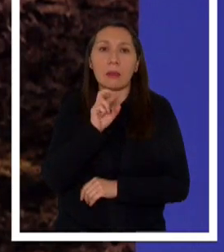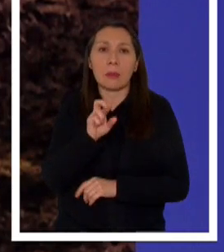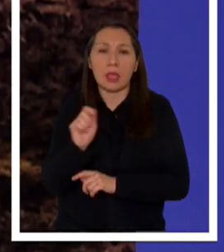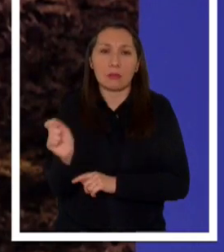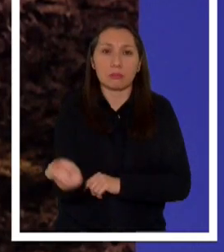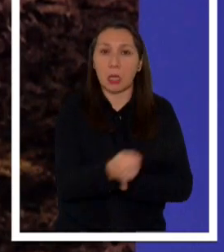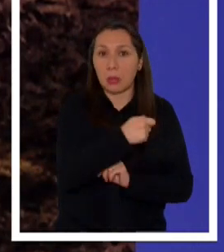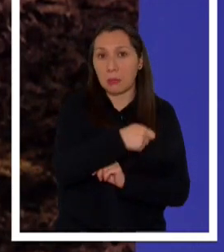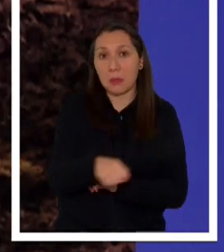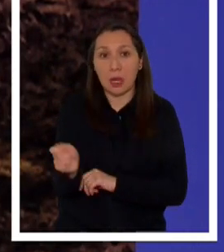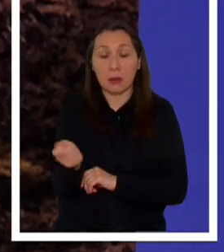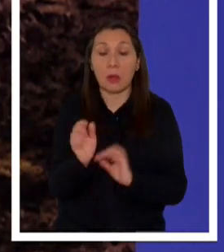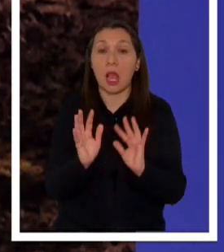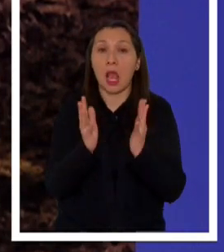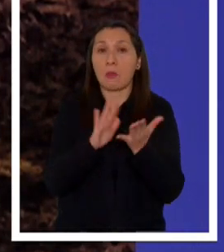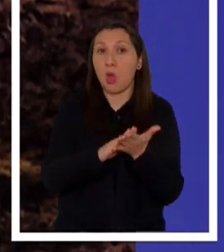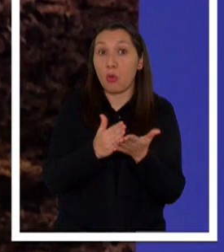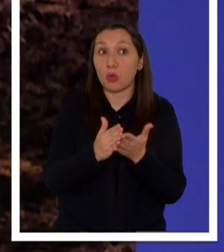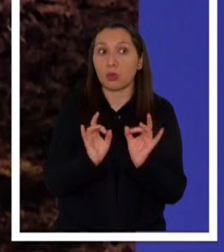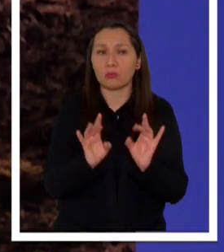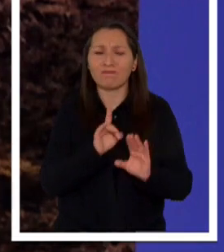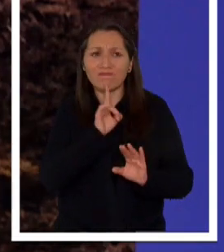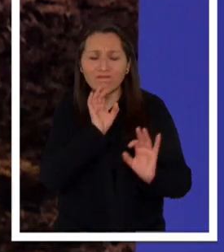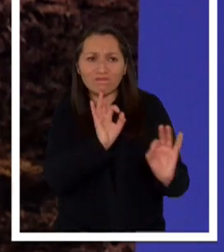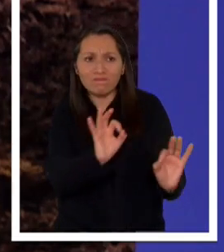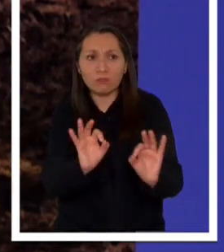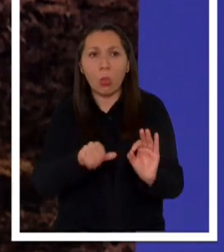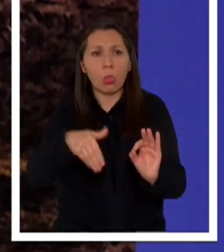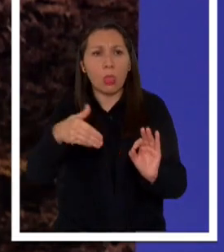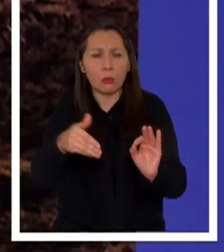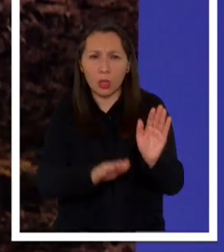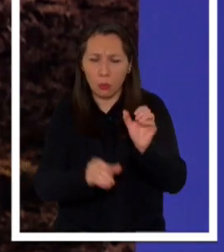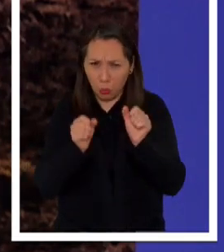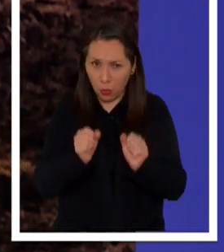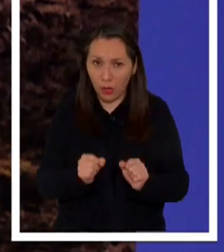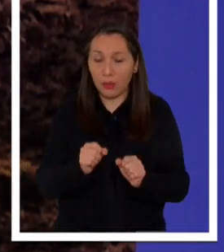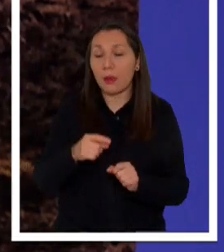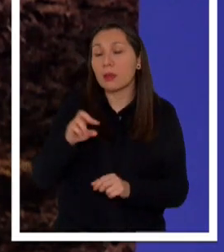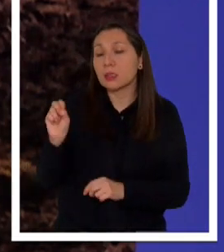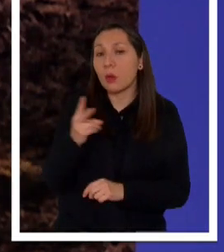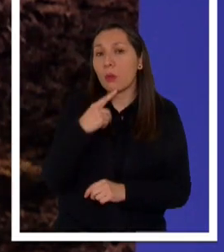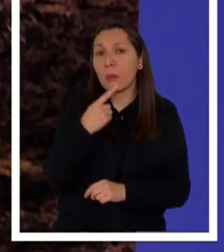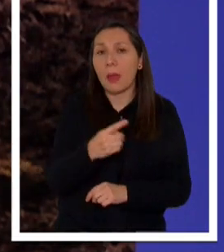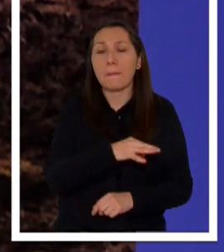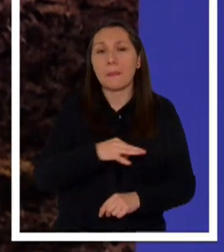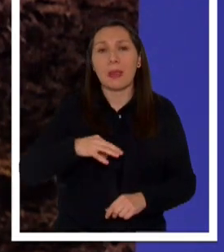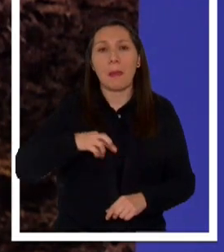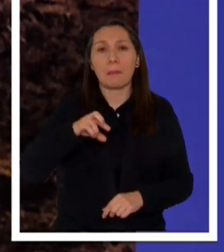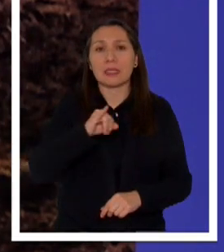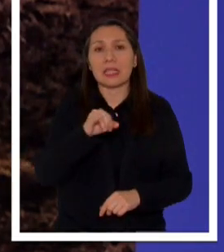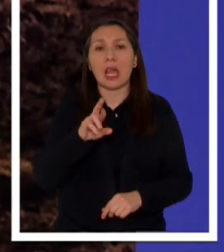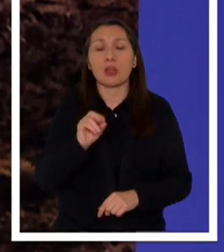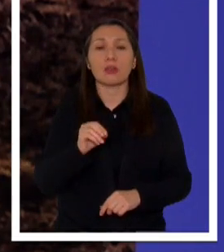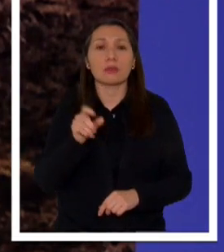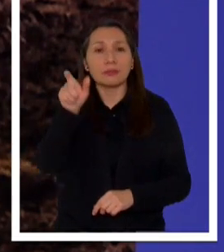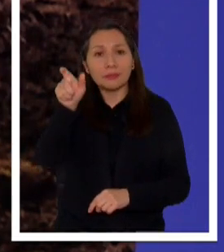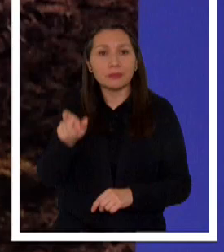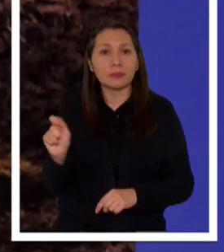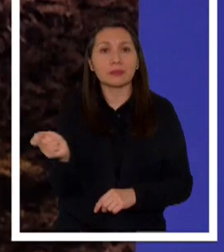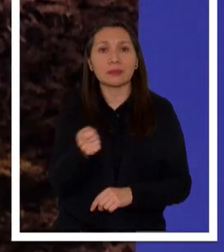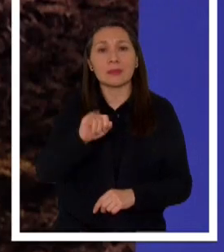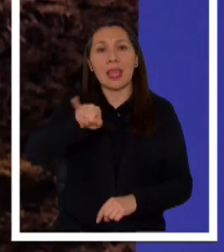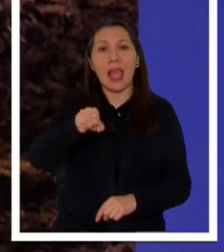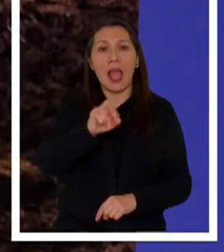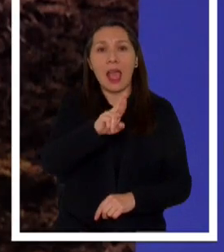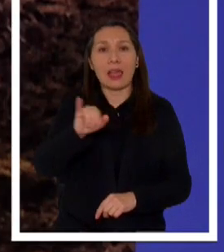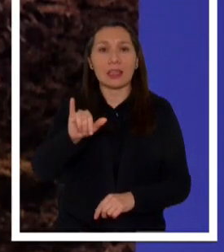nuestro país dado el estado en que va a quedar y mi segunda pregunta es para el ministro Pizarro acerca de la situación de Nicolás Jerry es casi está